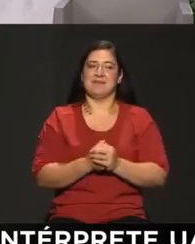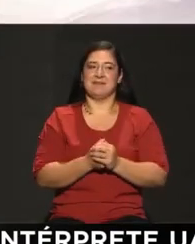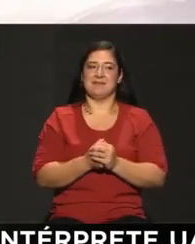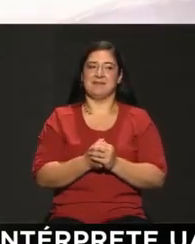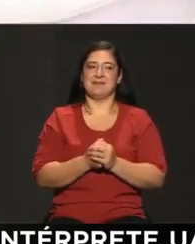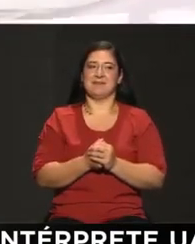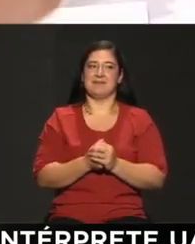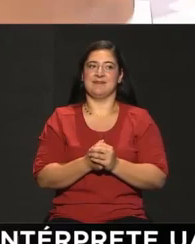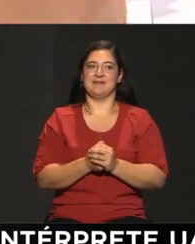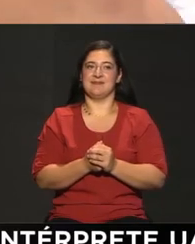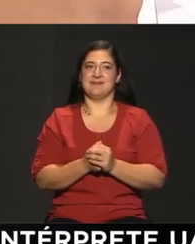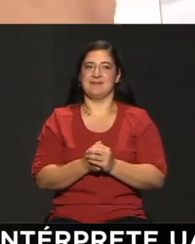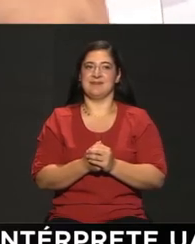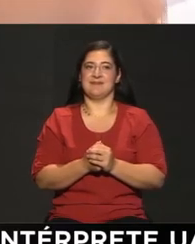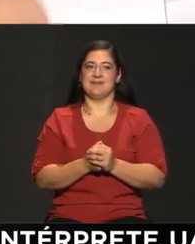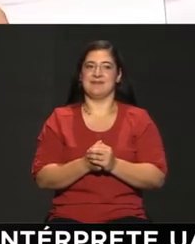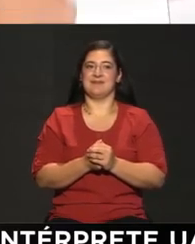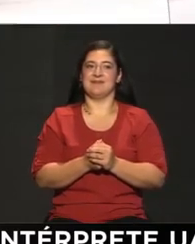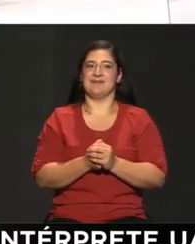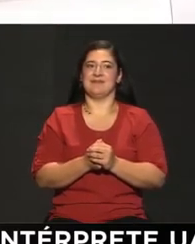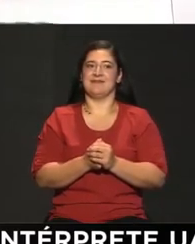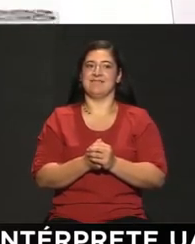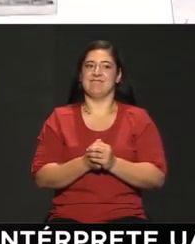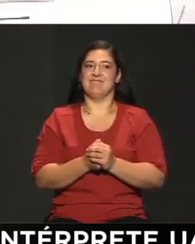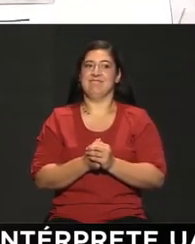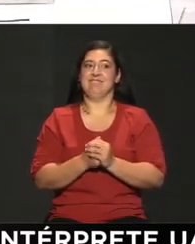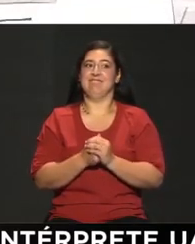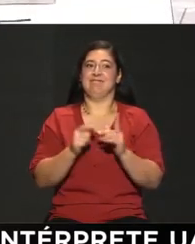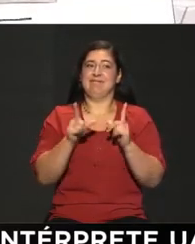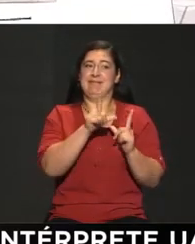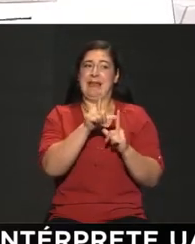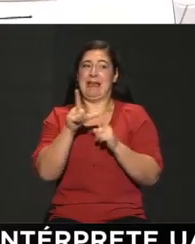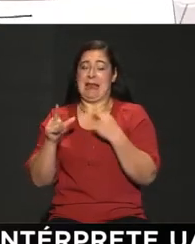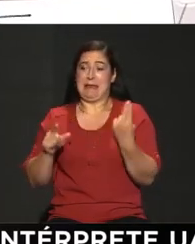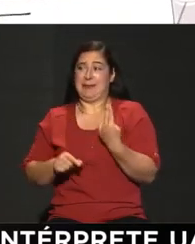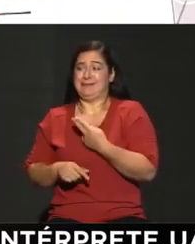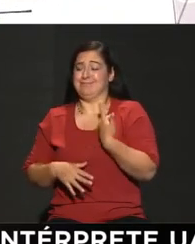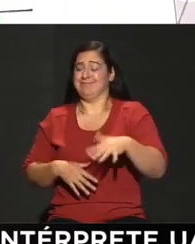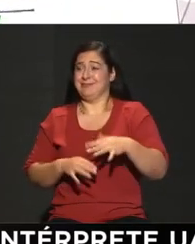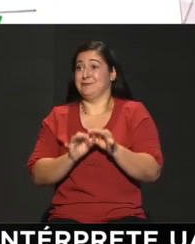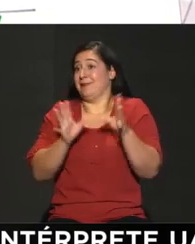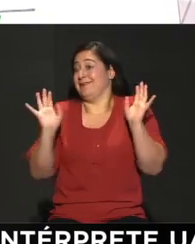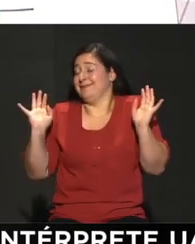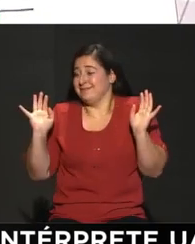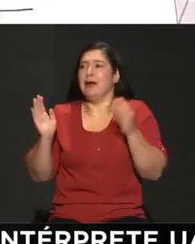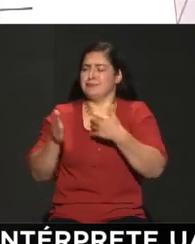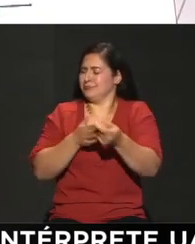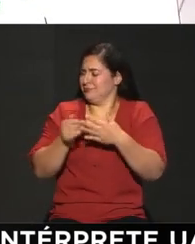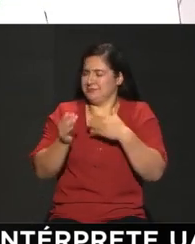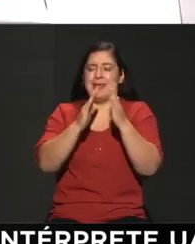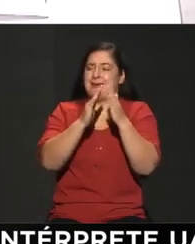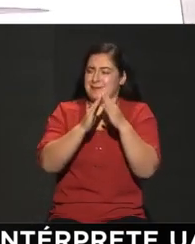Por acá. Listo. Es que repetía, sí, y fue al azar. Pero está súper bien, porque así puede ocurrir en las